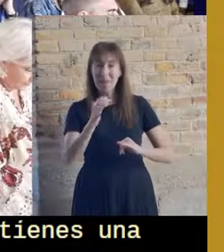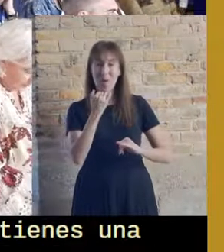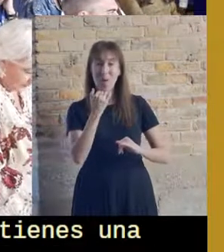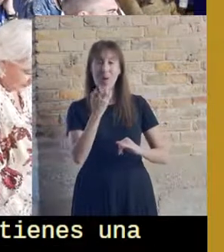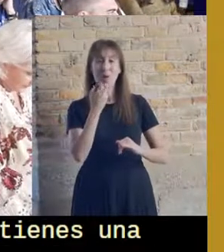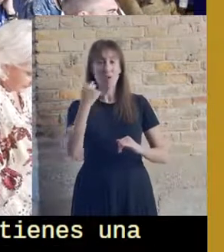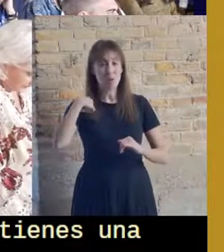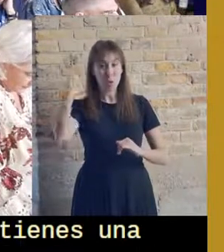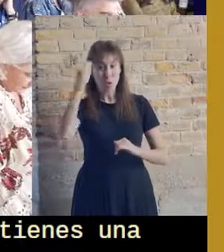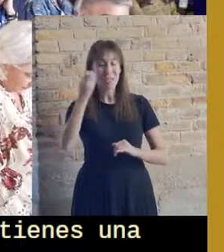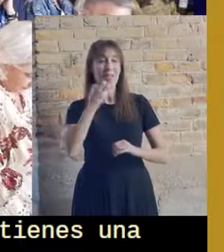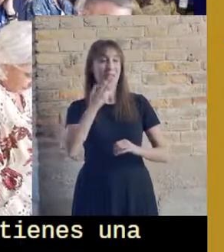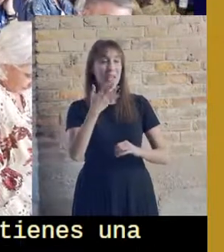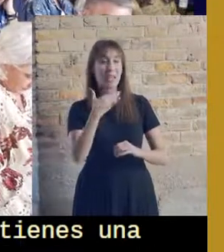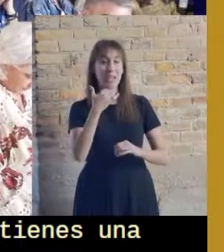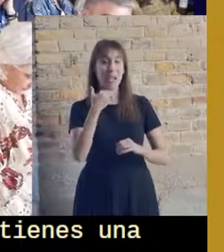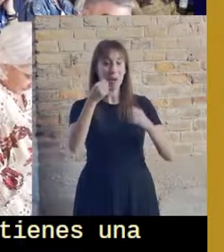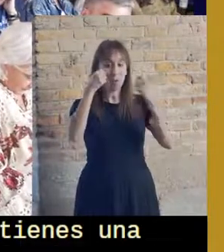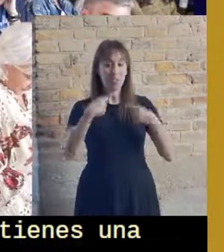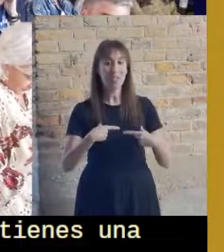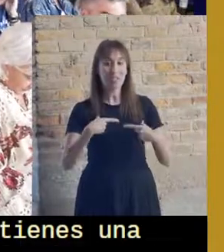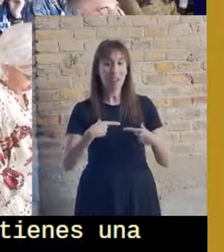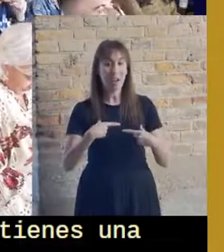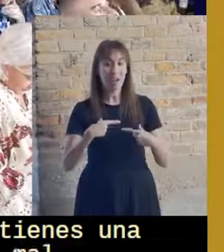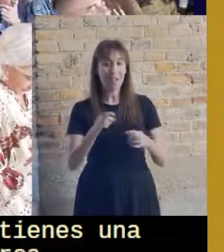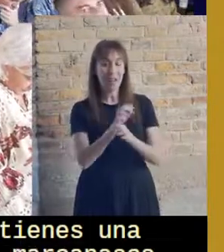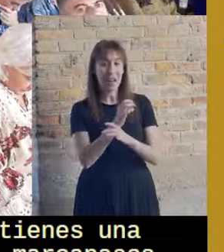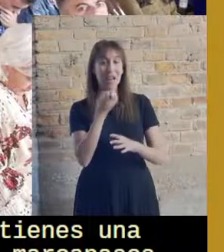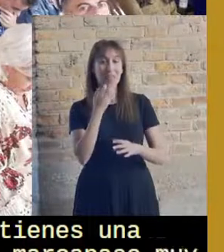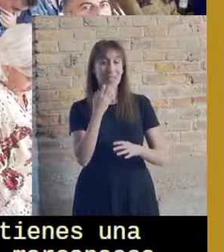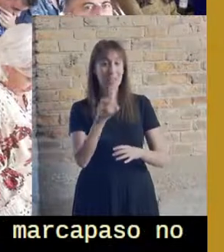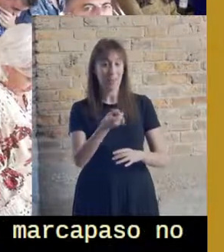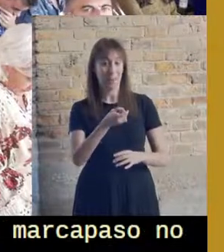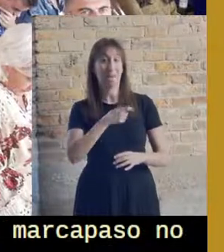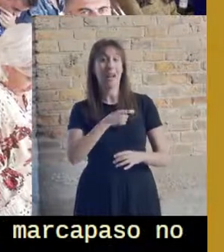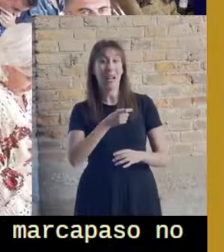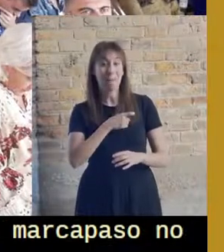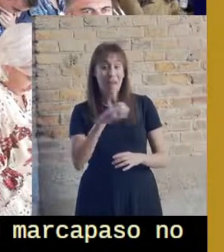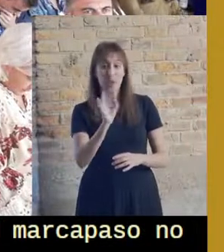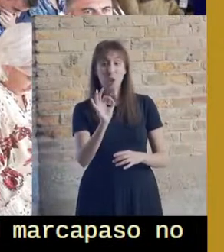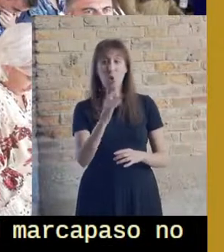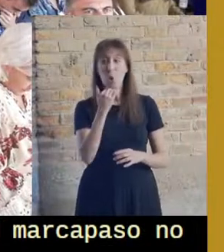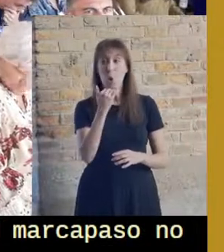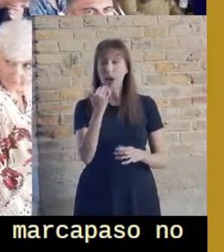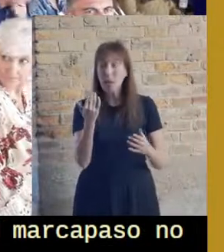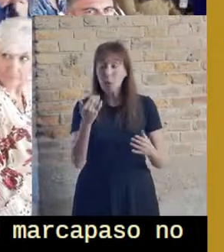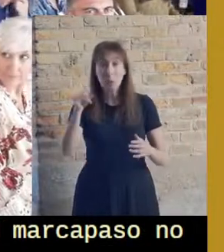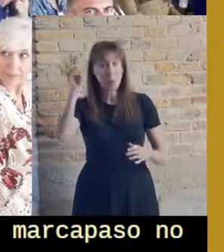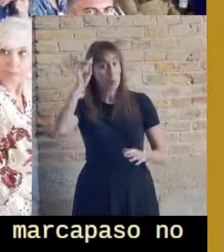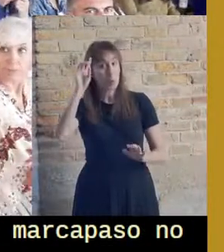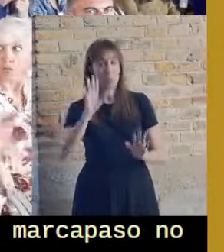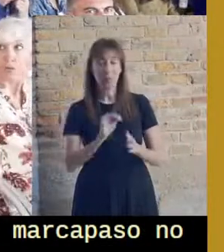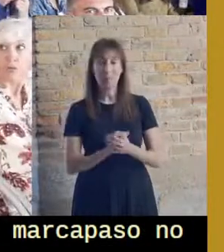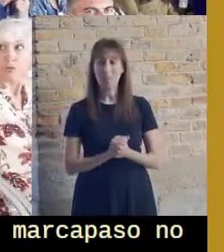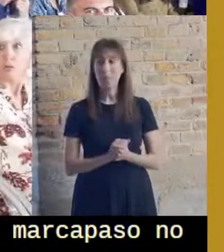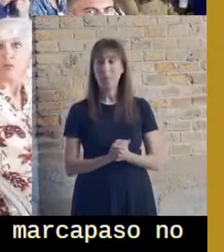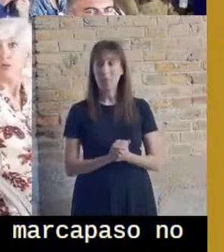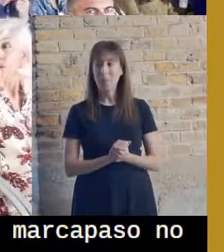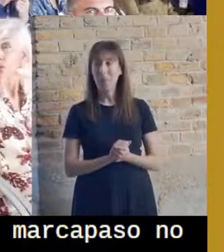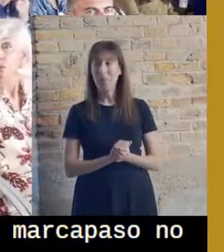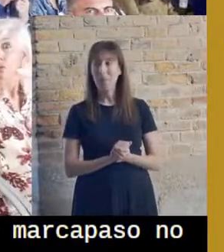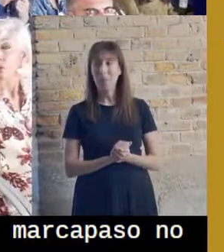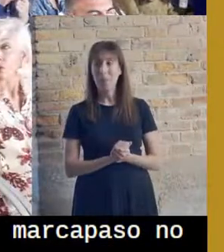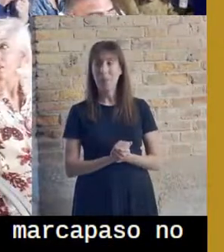física no no interfiere no digo física dig ahora si tienes un marcas ti o otro tipo de implante que mandes sinales eléctricas no